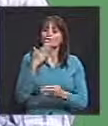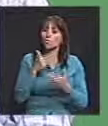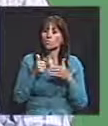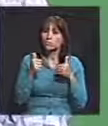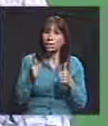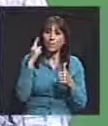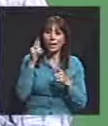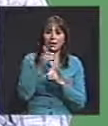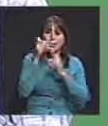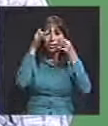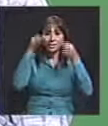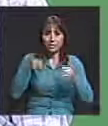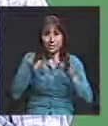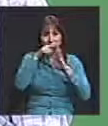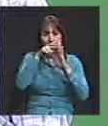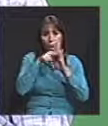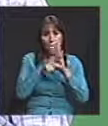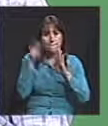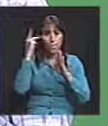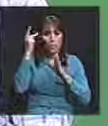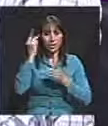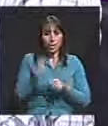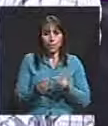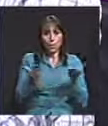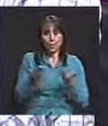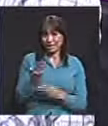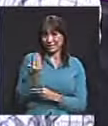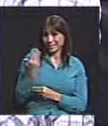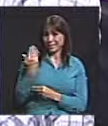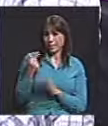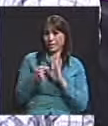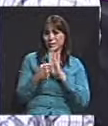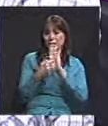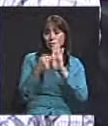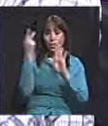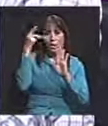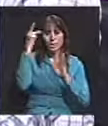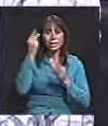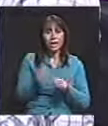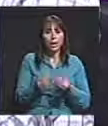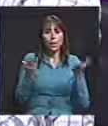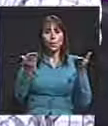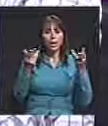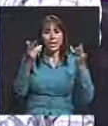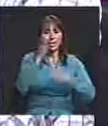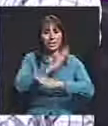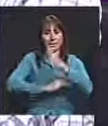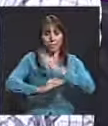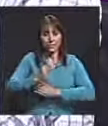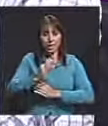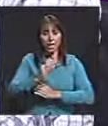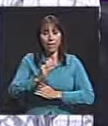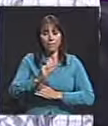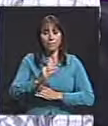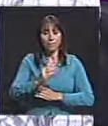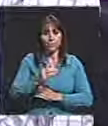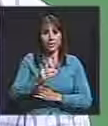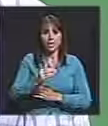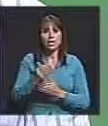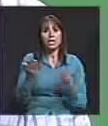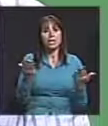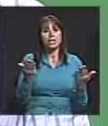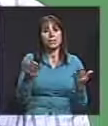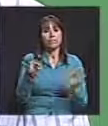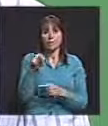pública. Recientemente estuvimos presentando la política pública en discapacidad al país